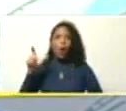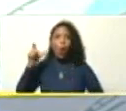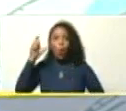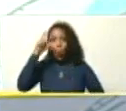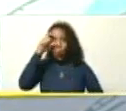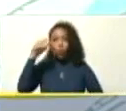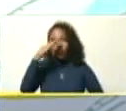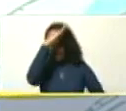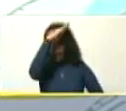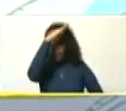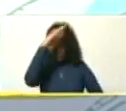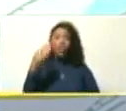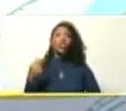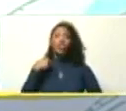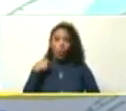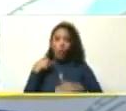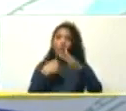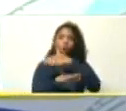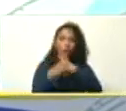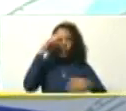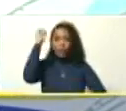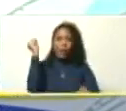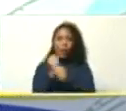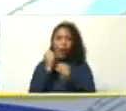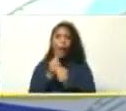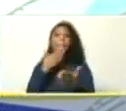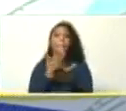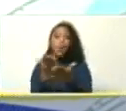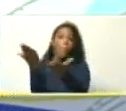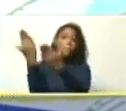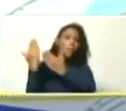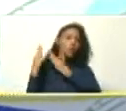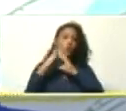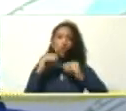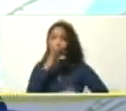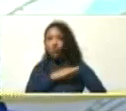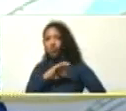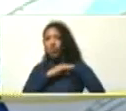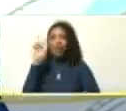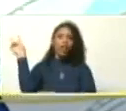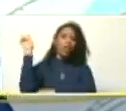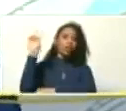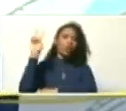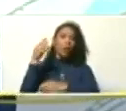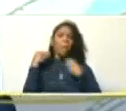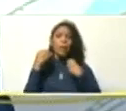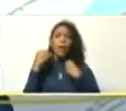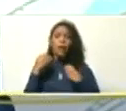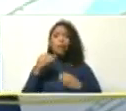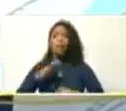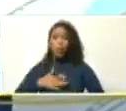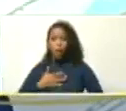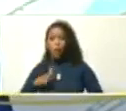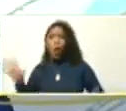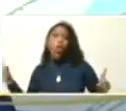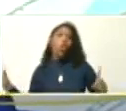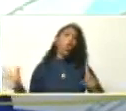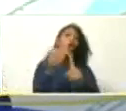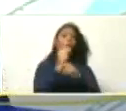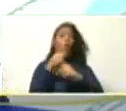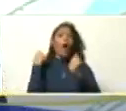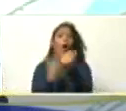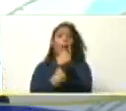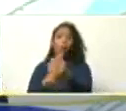Petro, y voy a trabajar y pido el apoyo de toda la sociedad venezolana para que lo logremos. La hermandad,